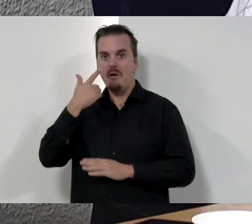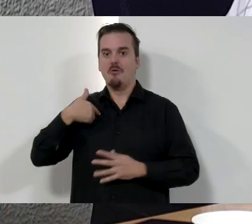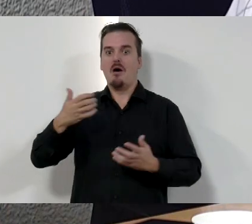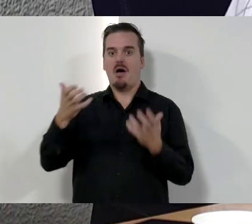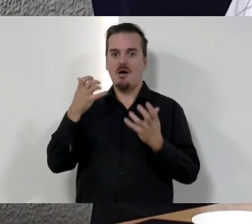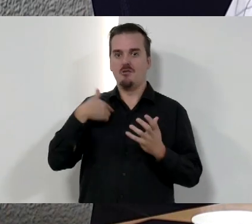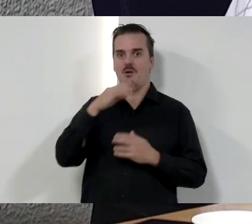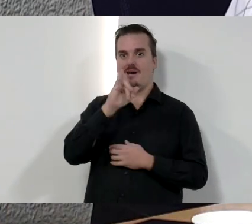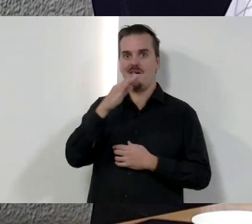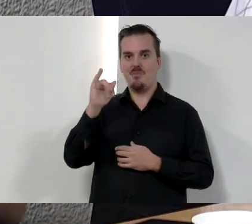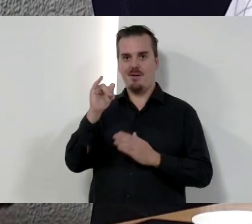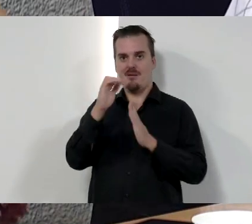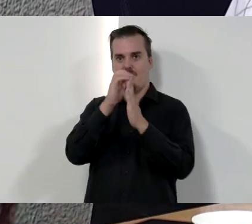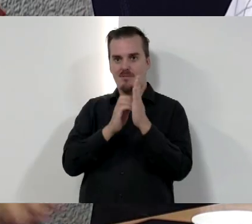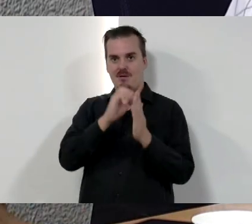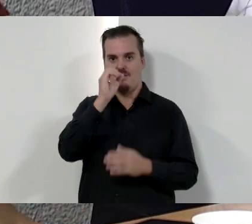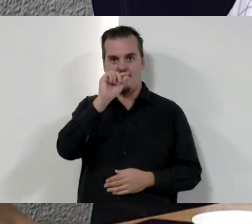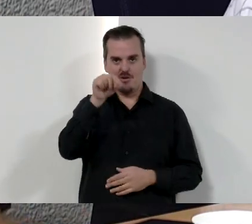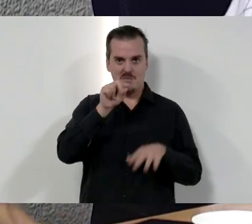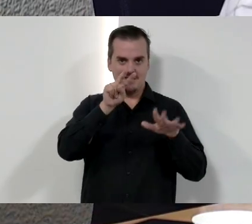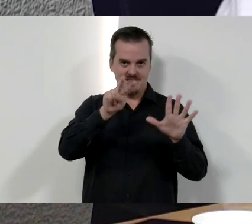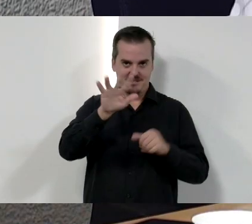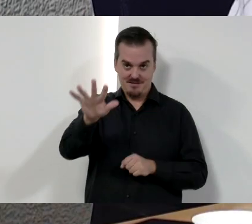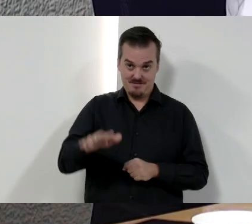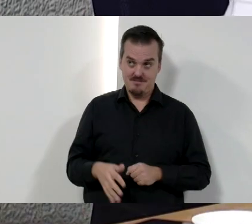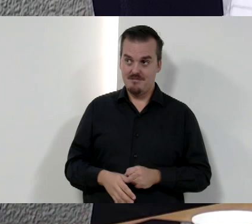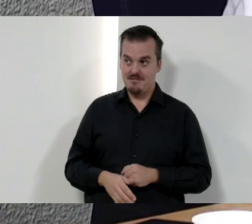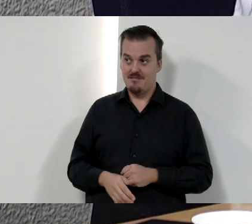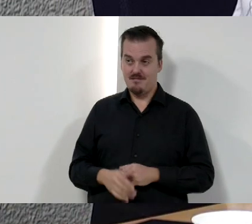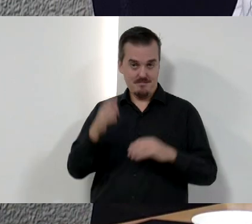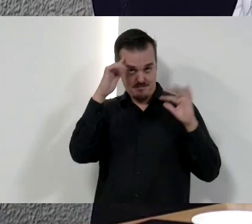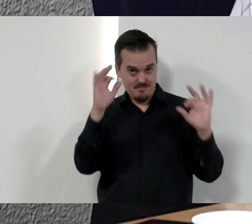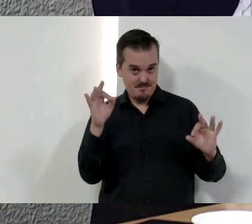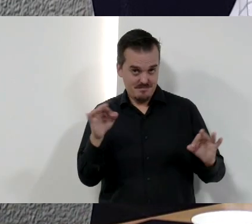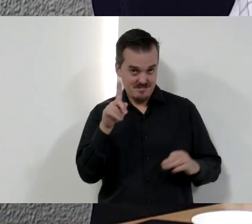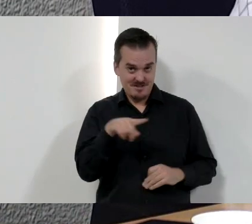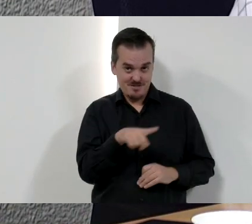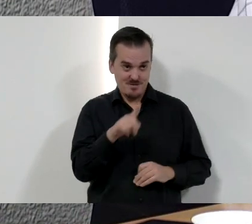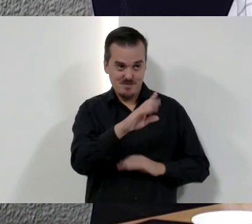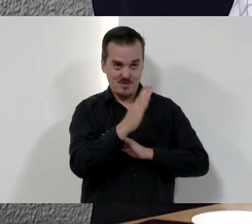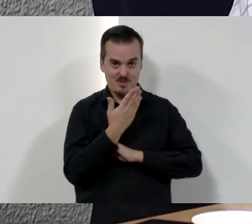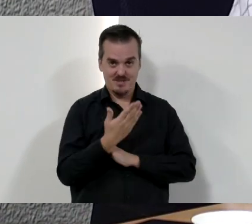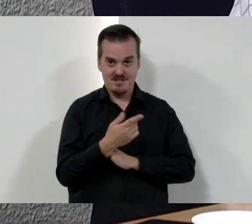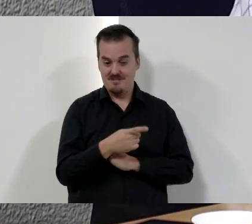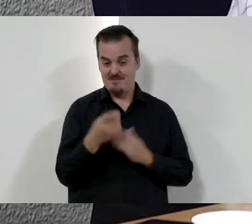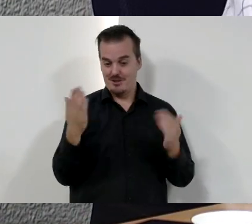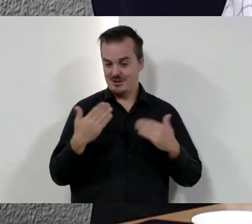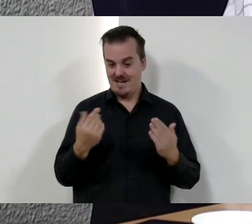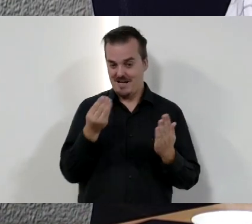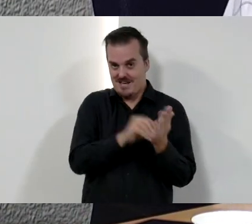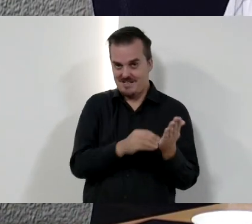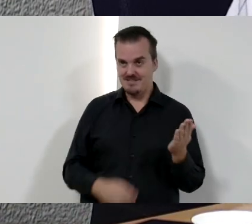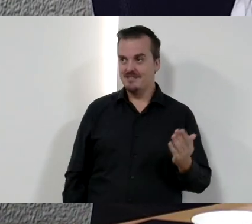tener que bajar el IBI, el tipo al 0,75. Eso es una evidencia de su propuesta, que no está, vamos.